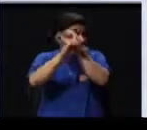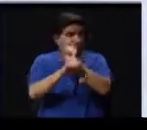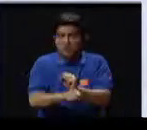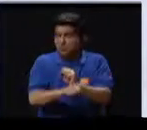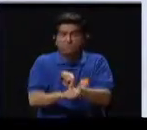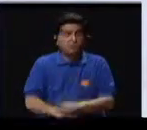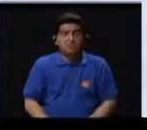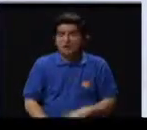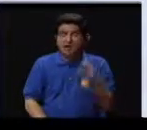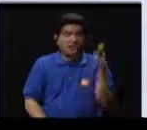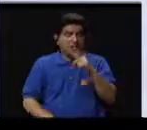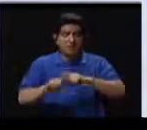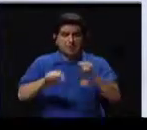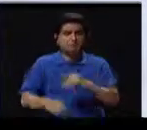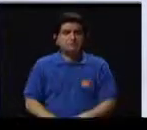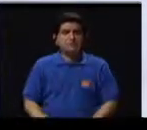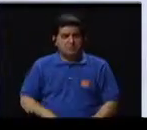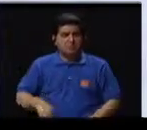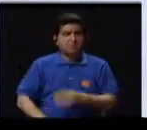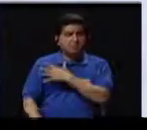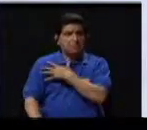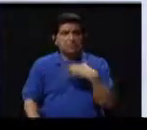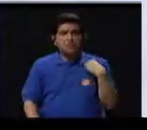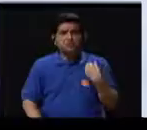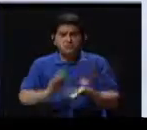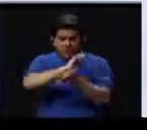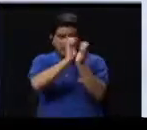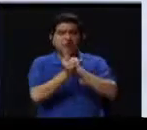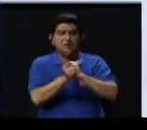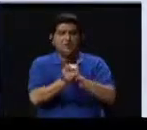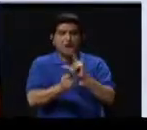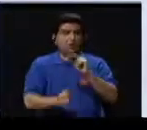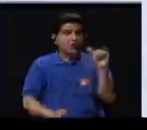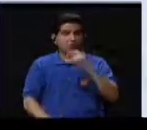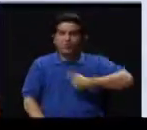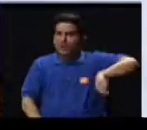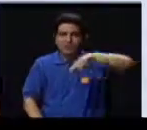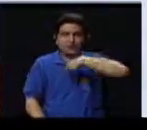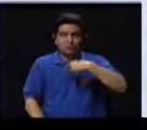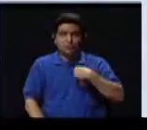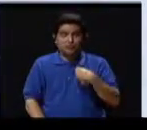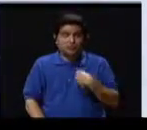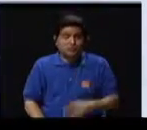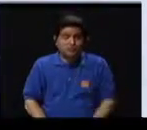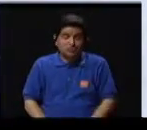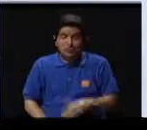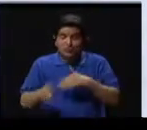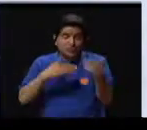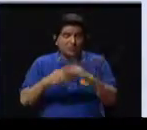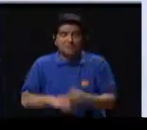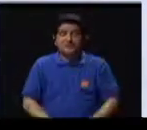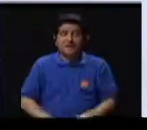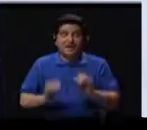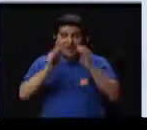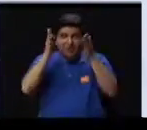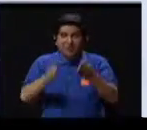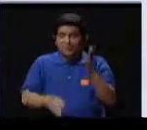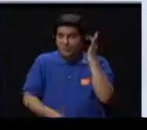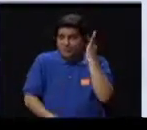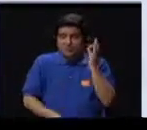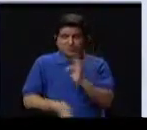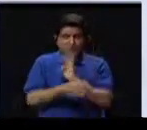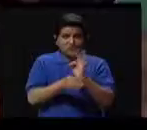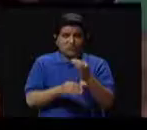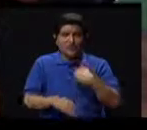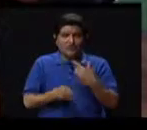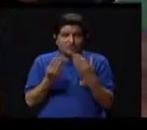se adaptan. Saben, les gusta salir en cámara. No era igual que nosotros, aquí estoy yo toda inhibida, pese a ser profesora de televisión, ¿verdad? Pero